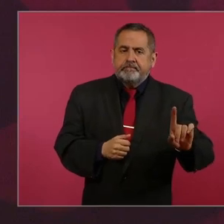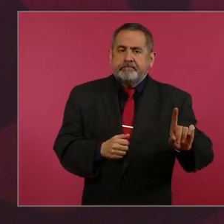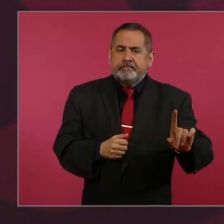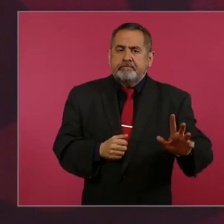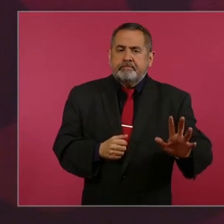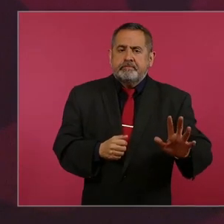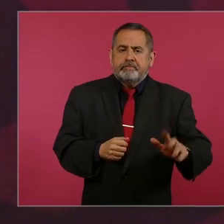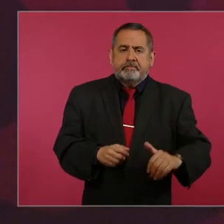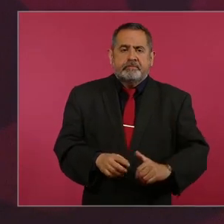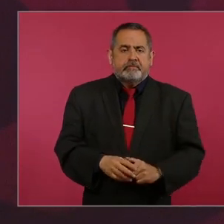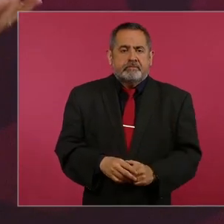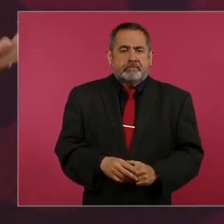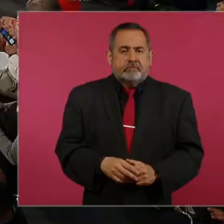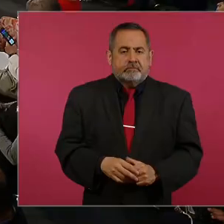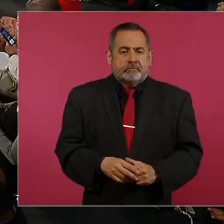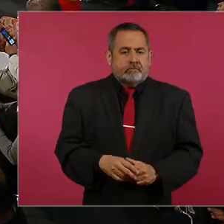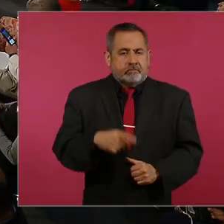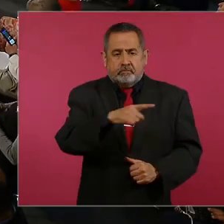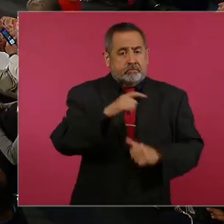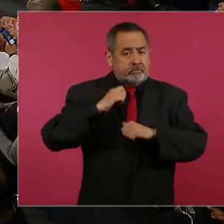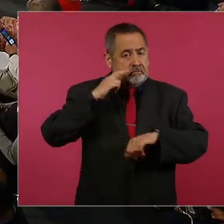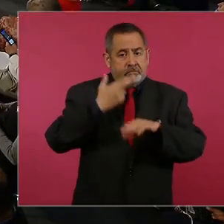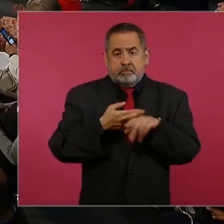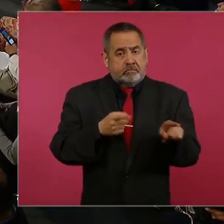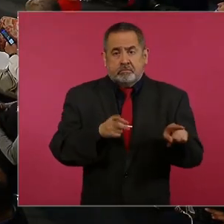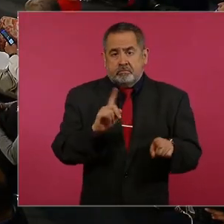que no les corresponde,